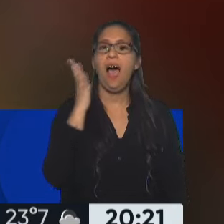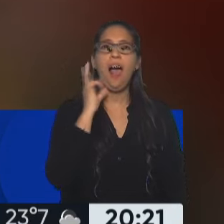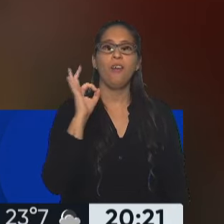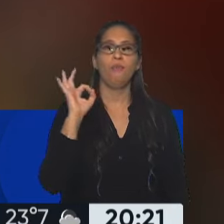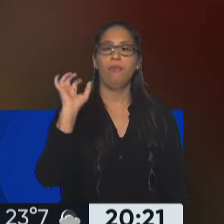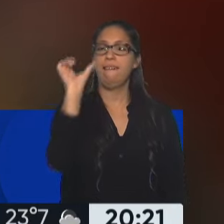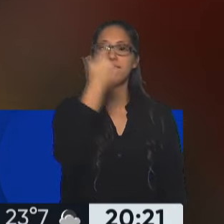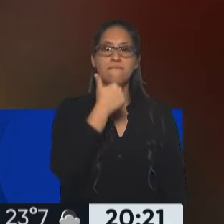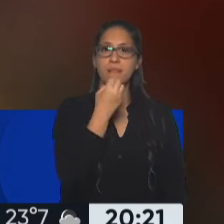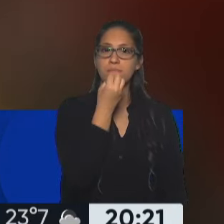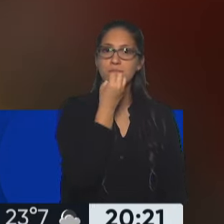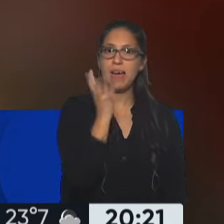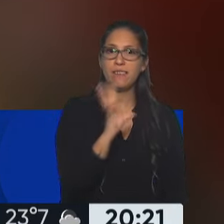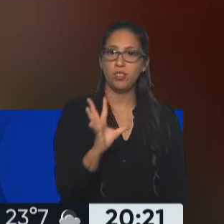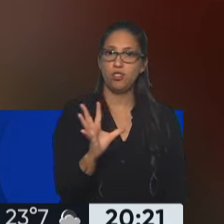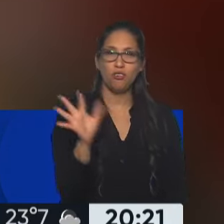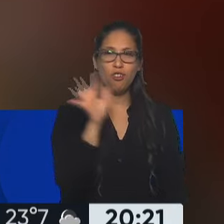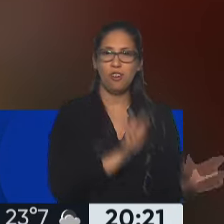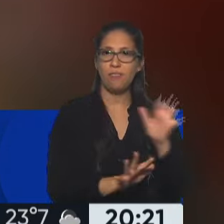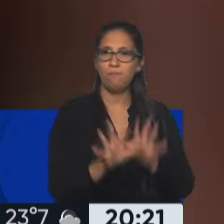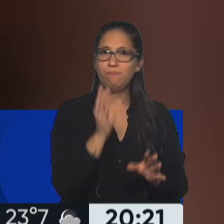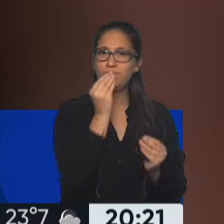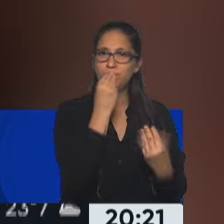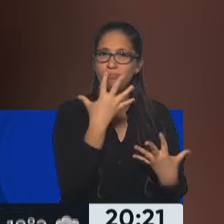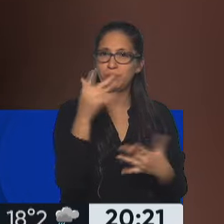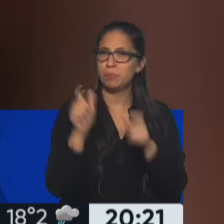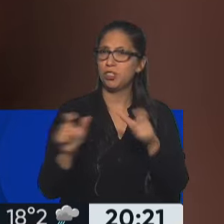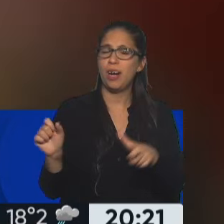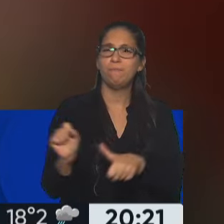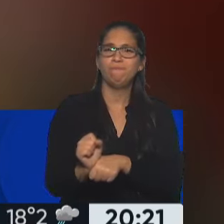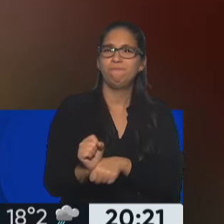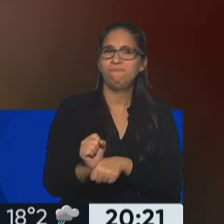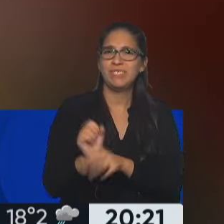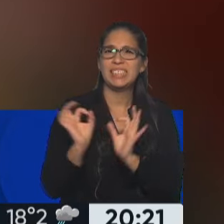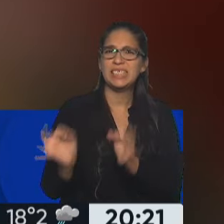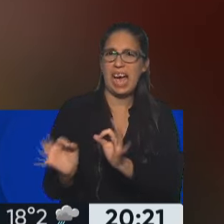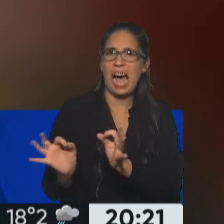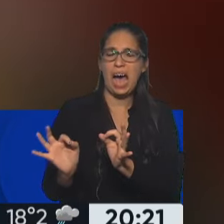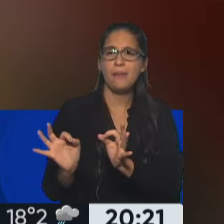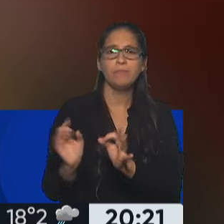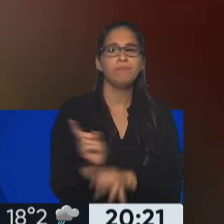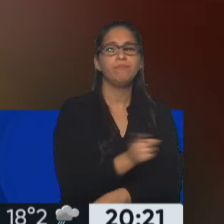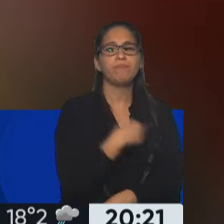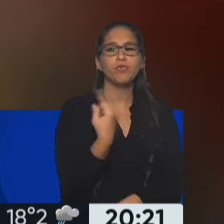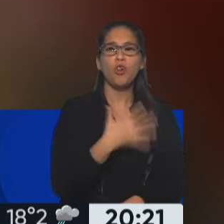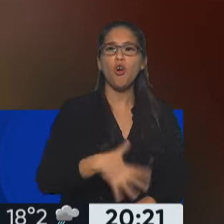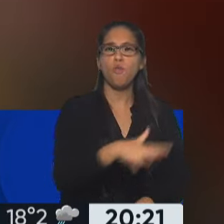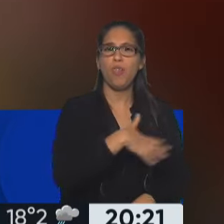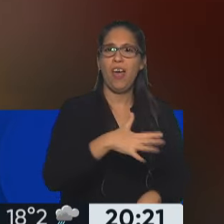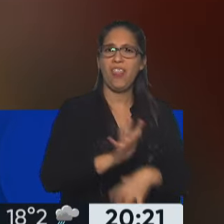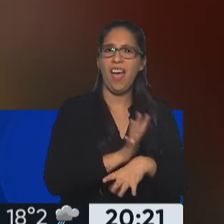inusitado, maravillosamente hecho por gente muy talentosa y con todo el apoyo de la